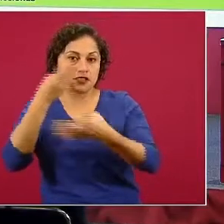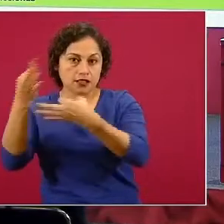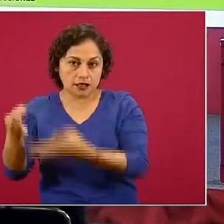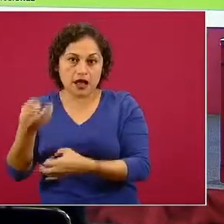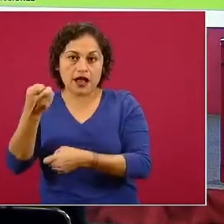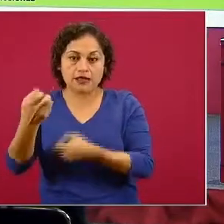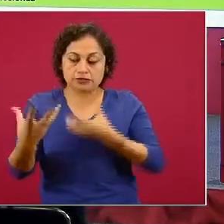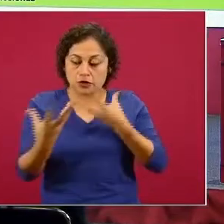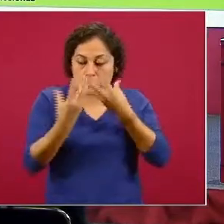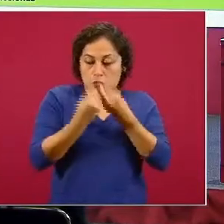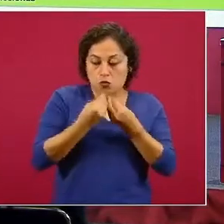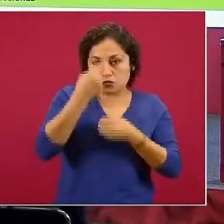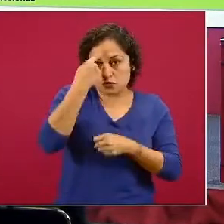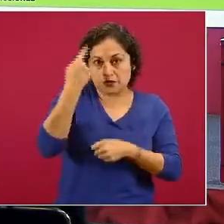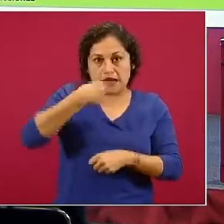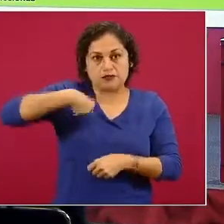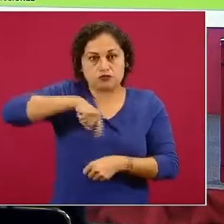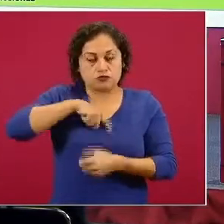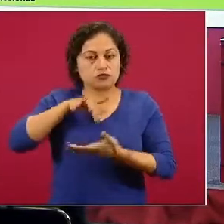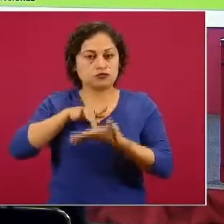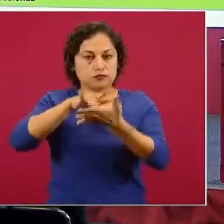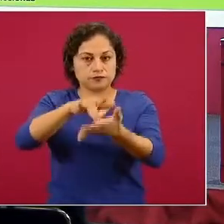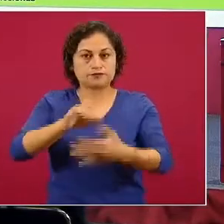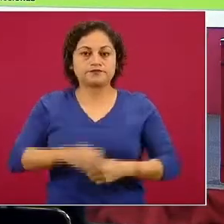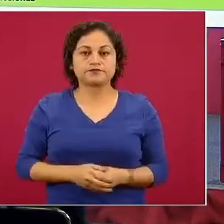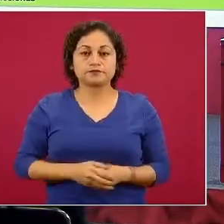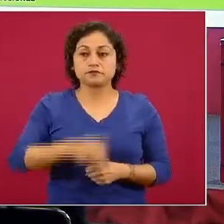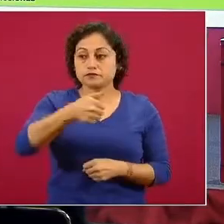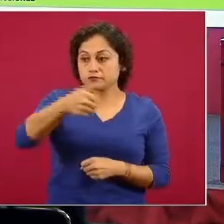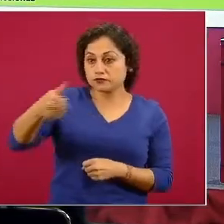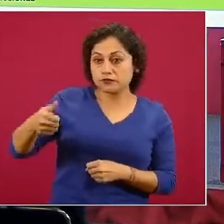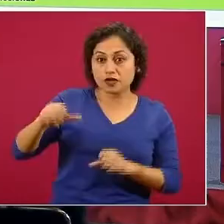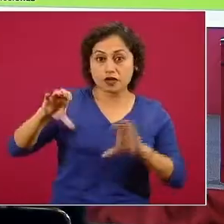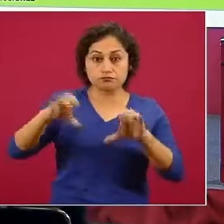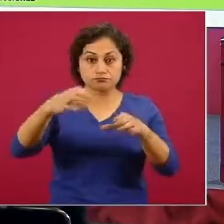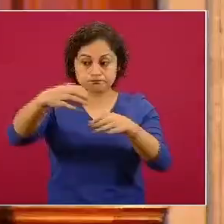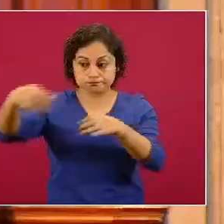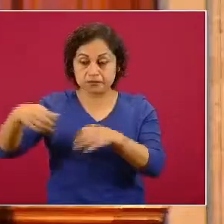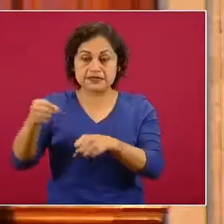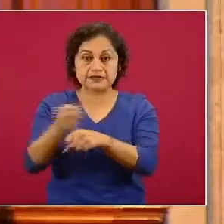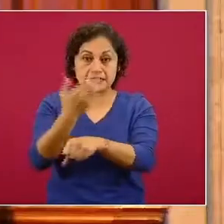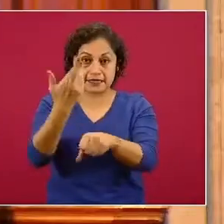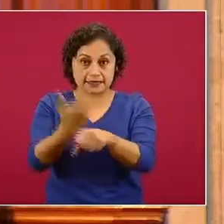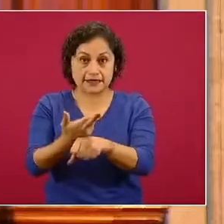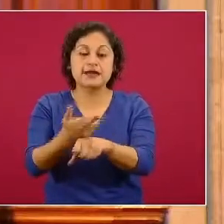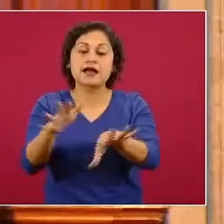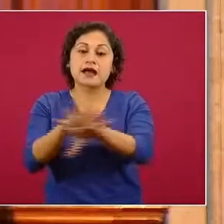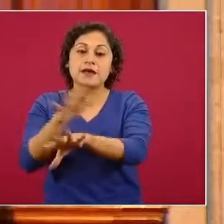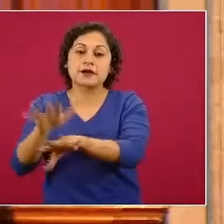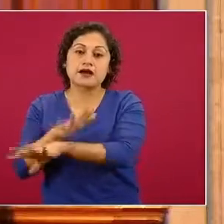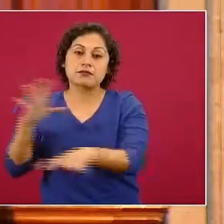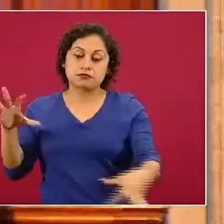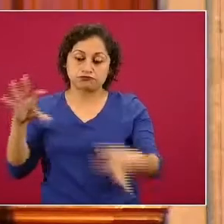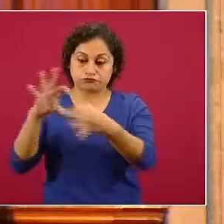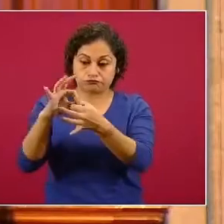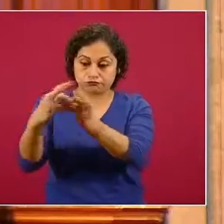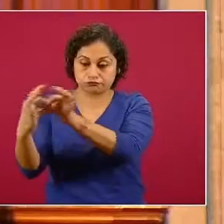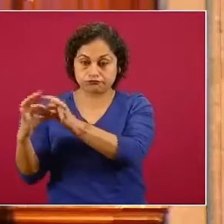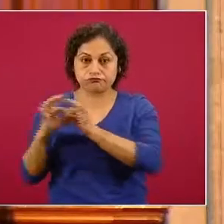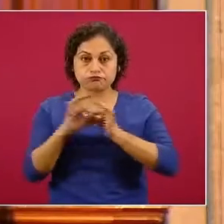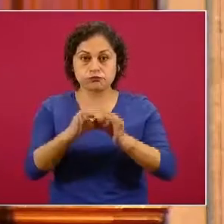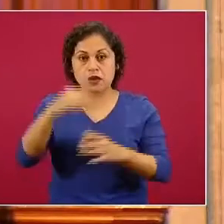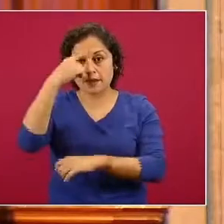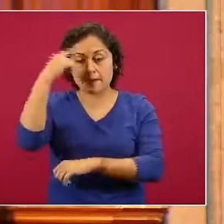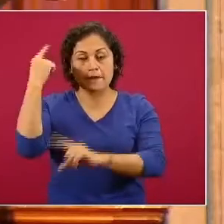acá arriba. Y bueno, cada una de las secretarías han modificado y trabajado y nos hemos entrelazado para poder llegar a